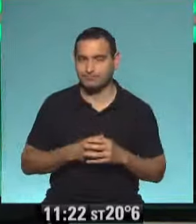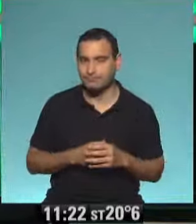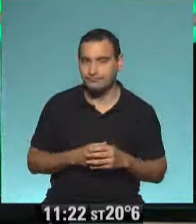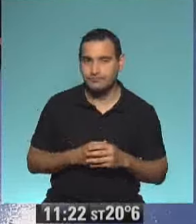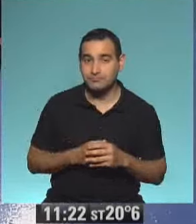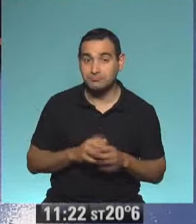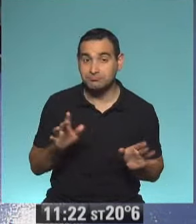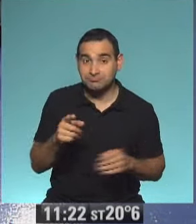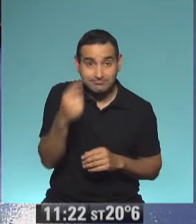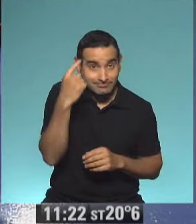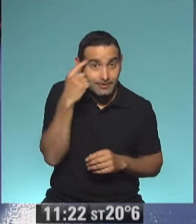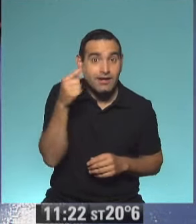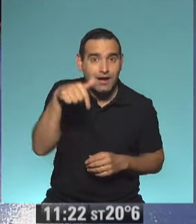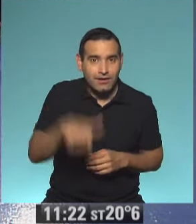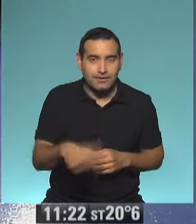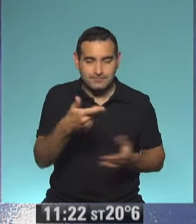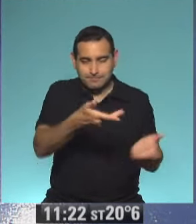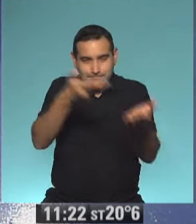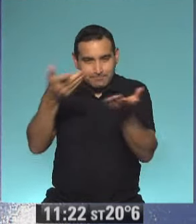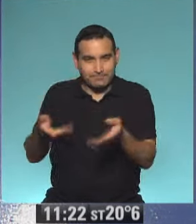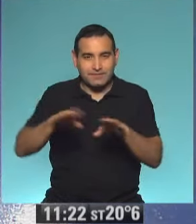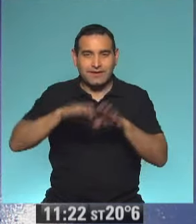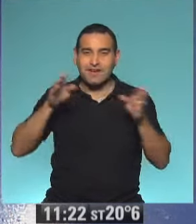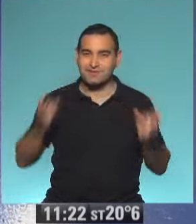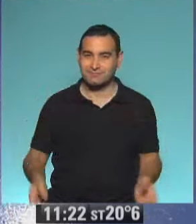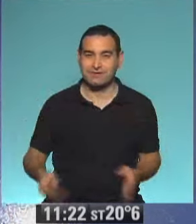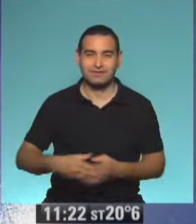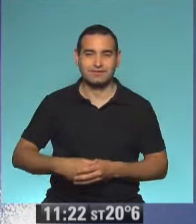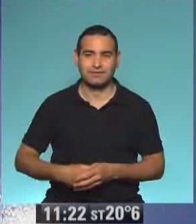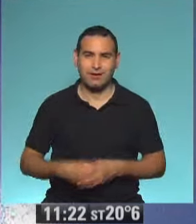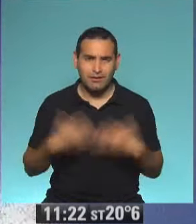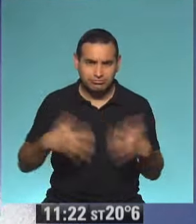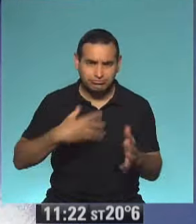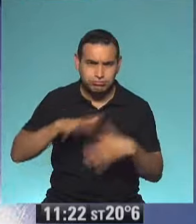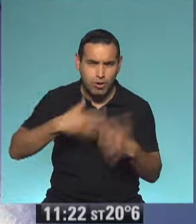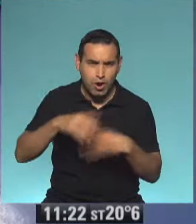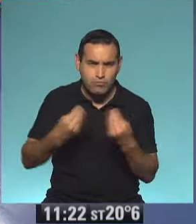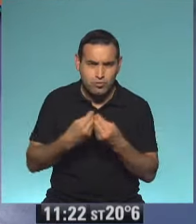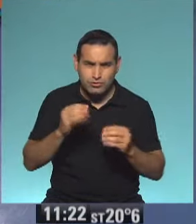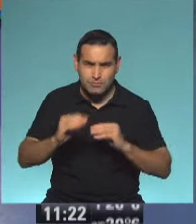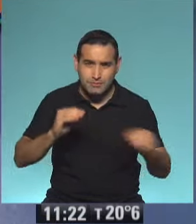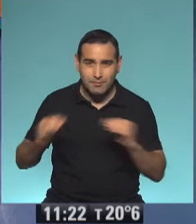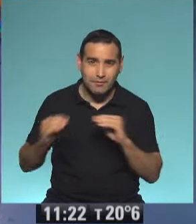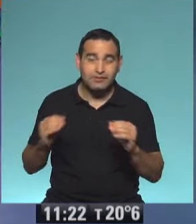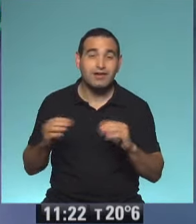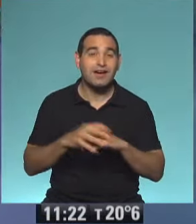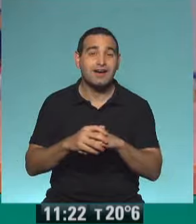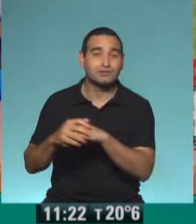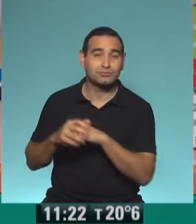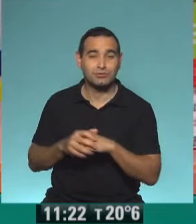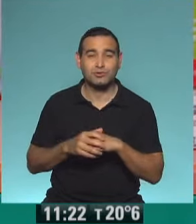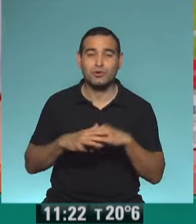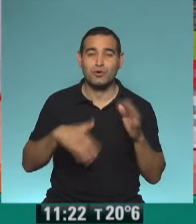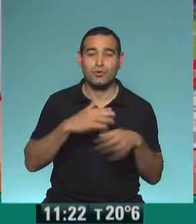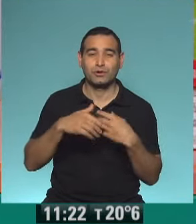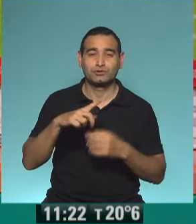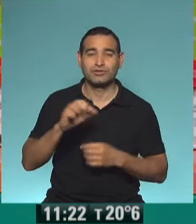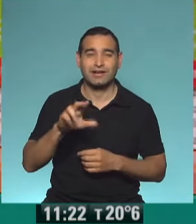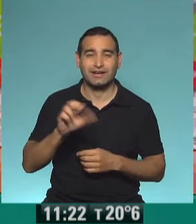si les parece, los invito a mi mesa. ¡Mirá por aquí la cantidad de juegos que tenemos de nuestros amigos de Juegos de